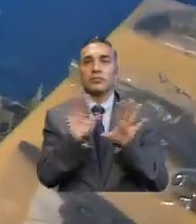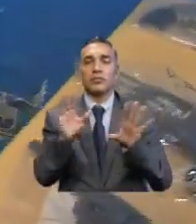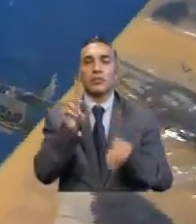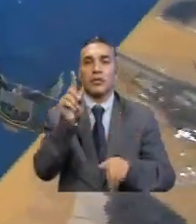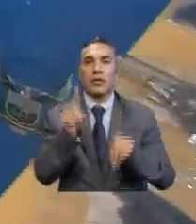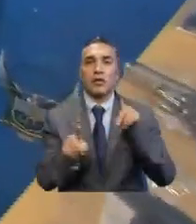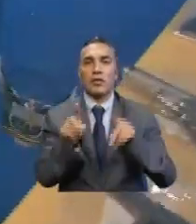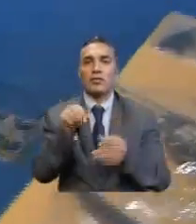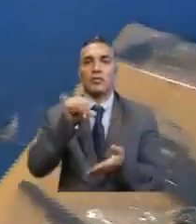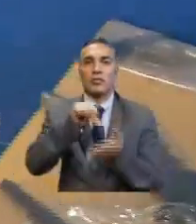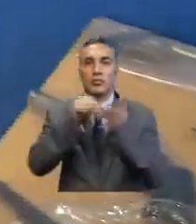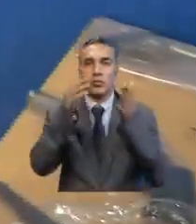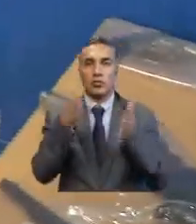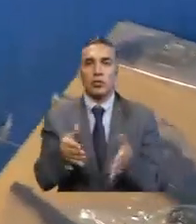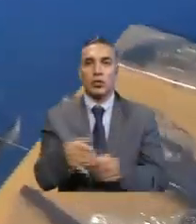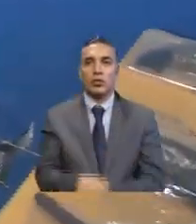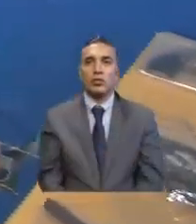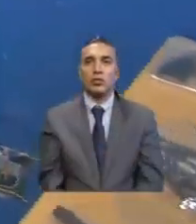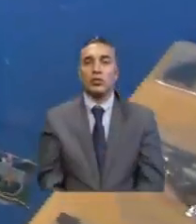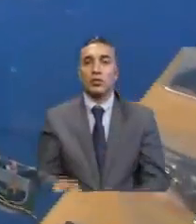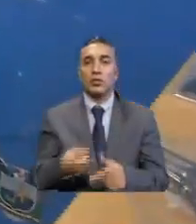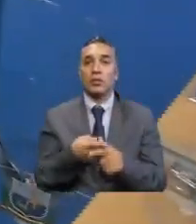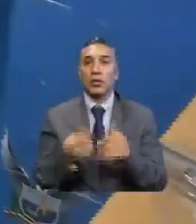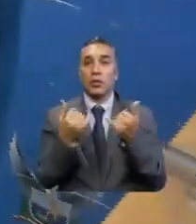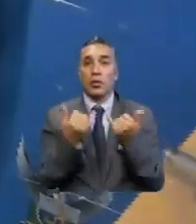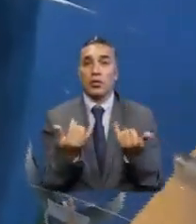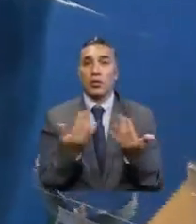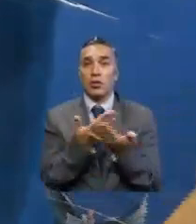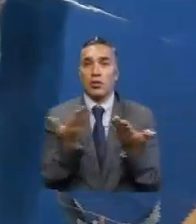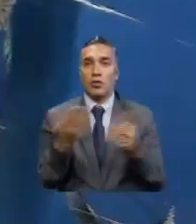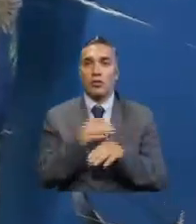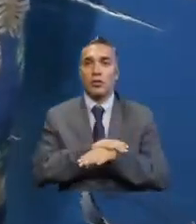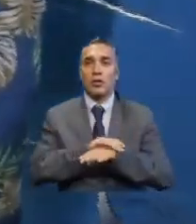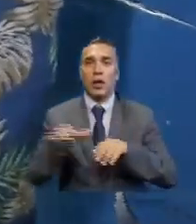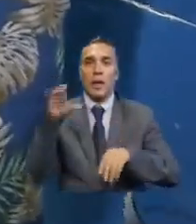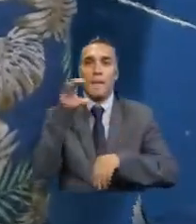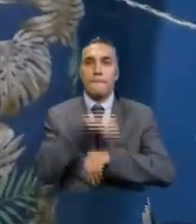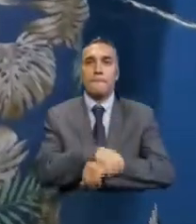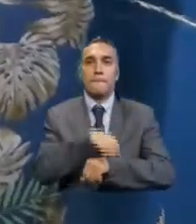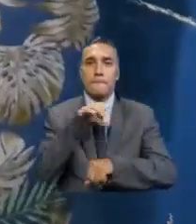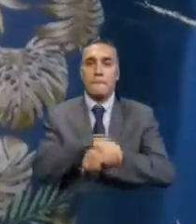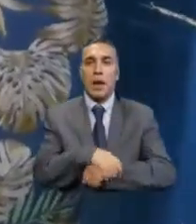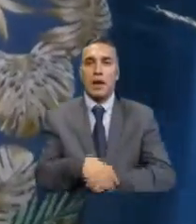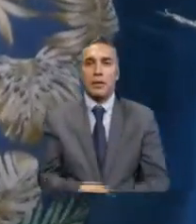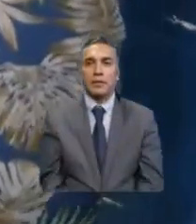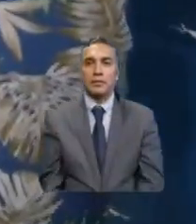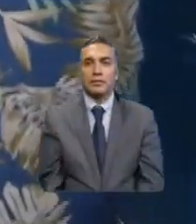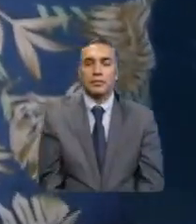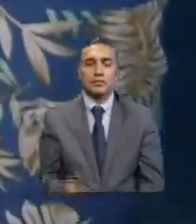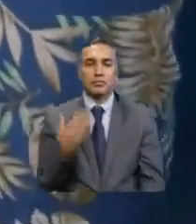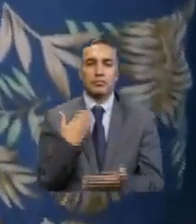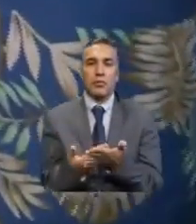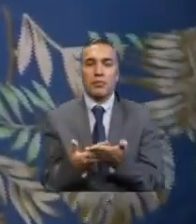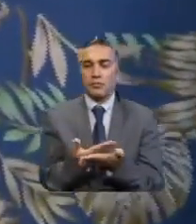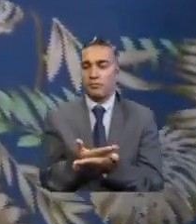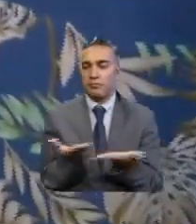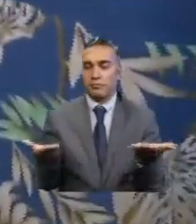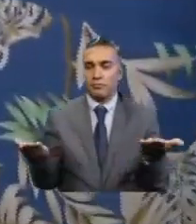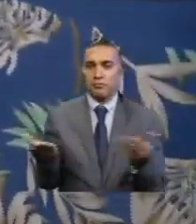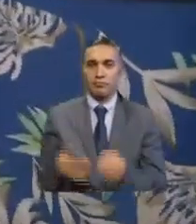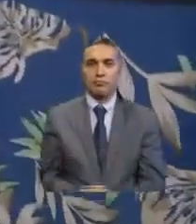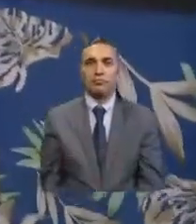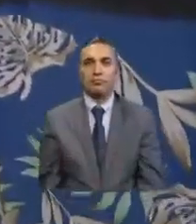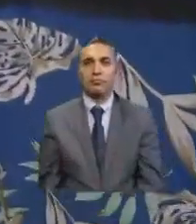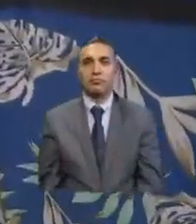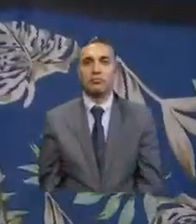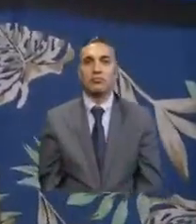algunos ciudadanos, los cuales el día de hoy han sido aprehendidos y con las evidencias que ustedes pueden apreciar.